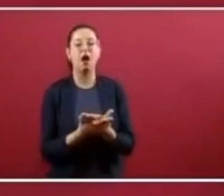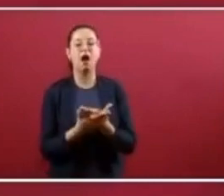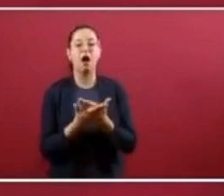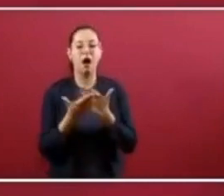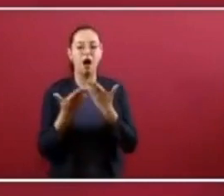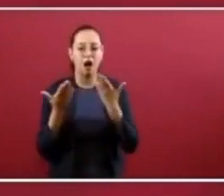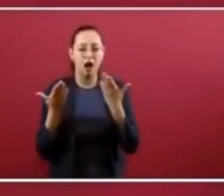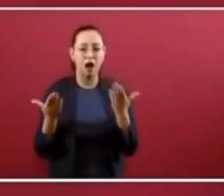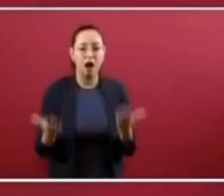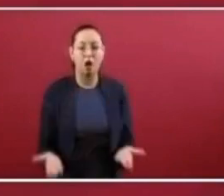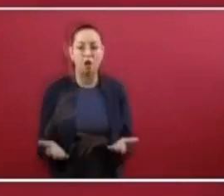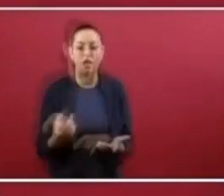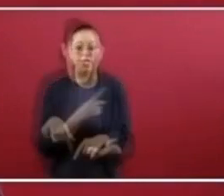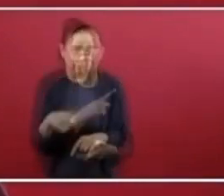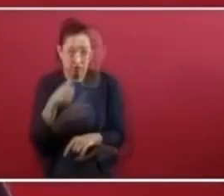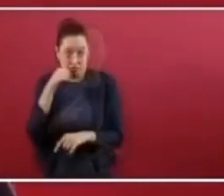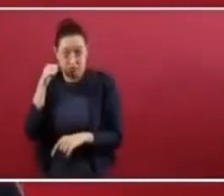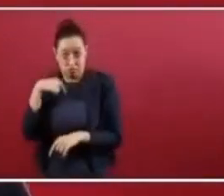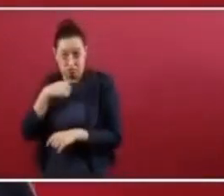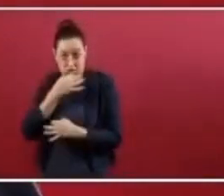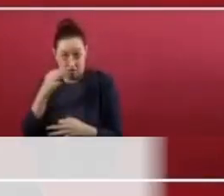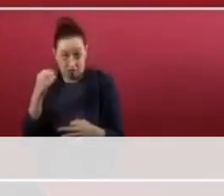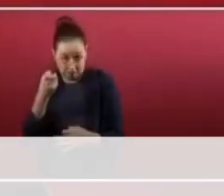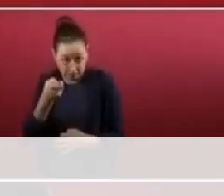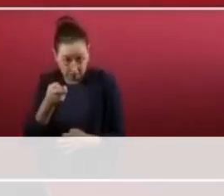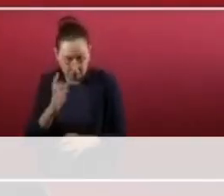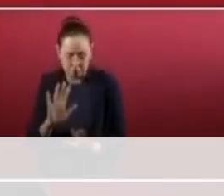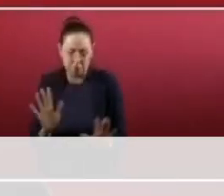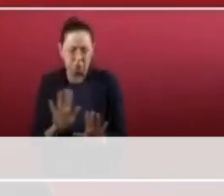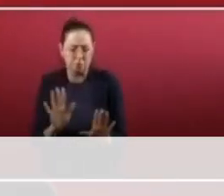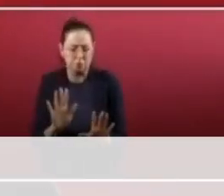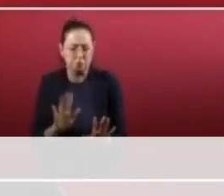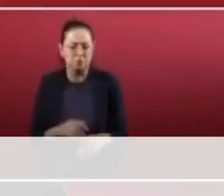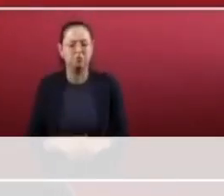una veda de 10 años y también